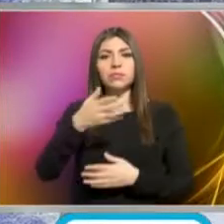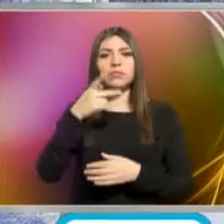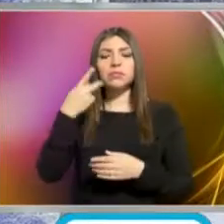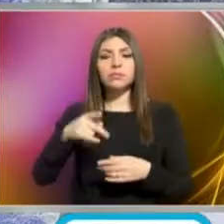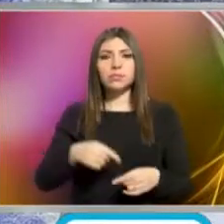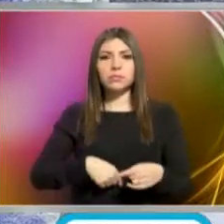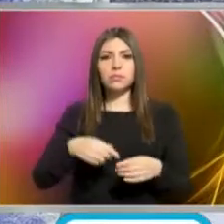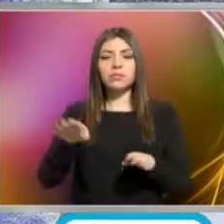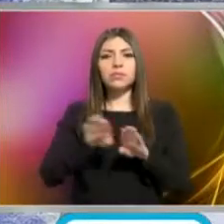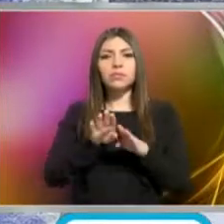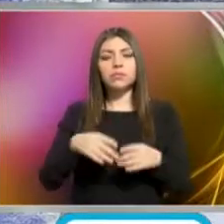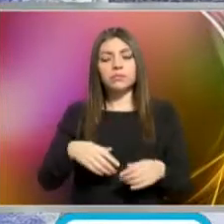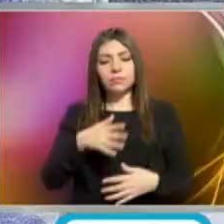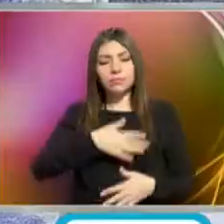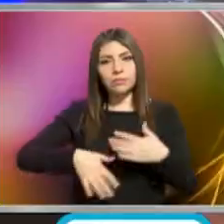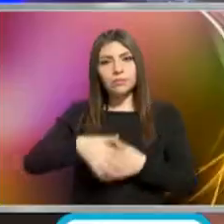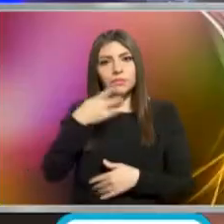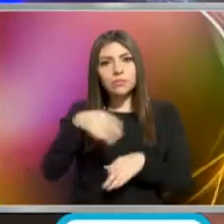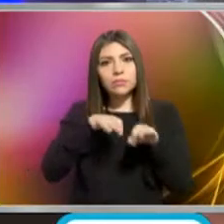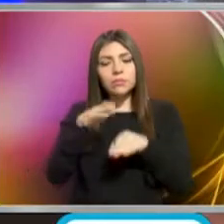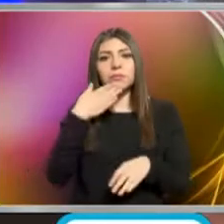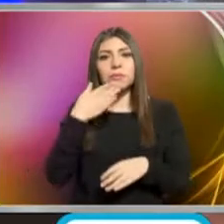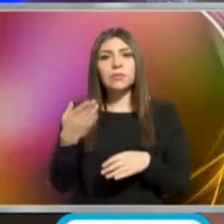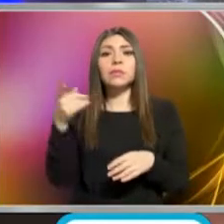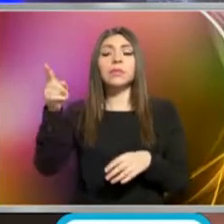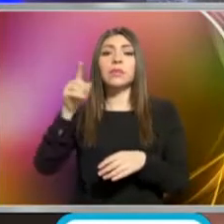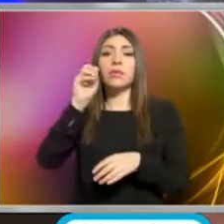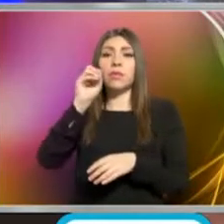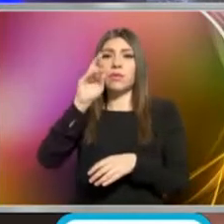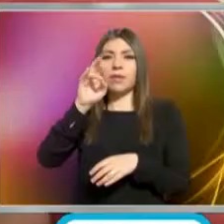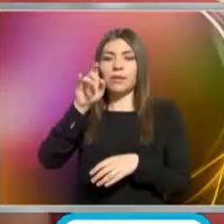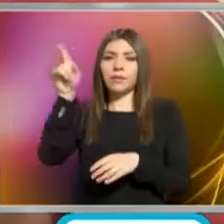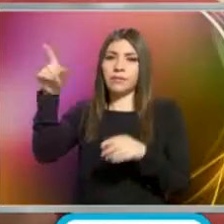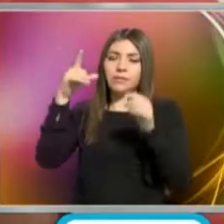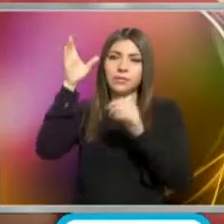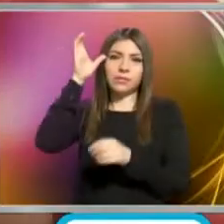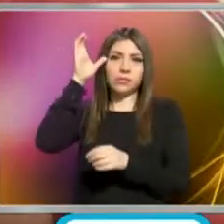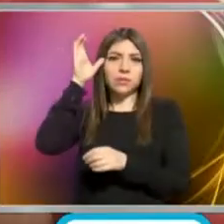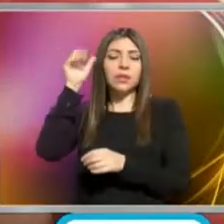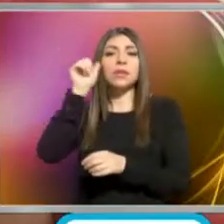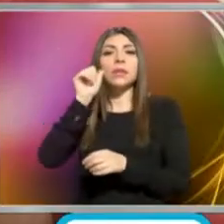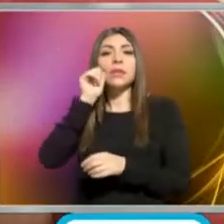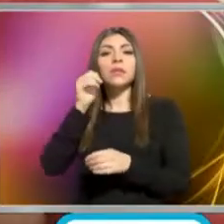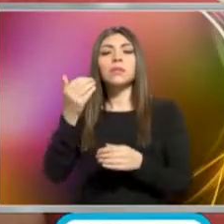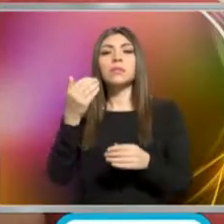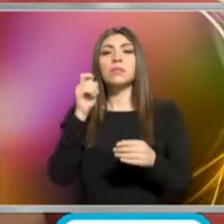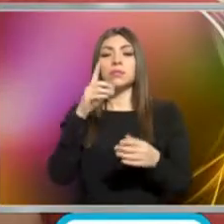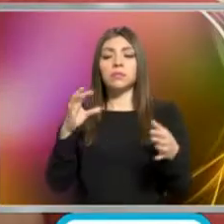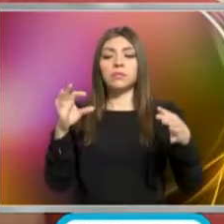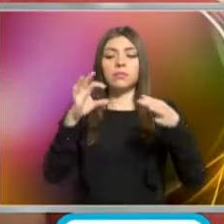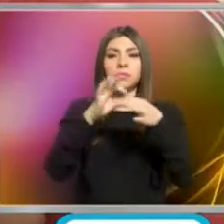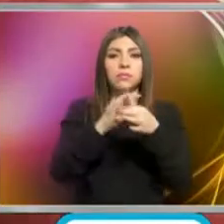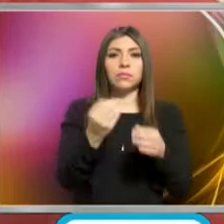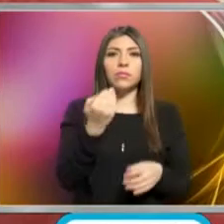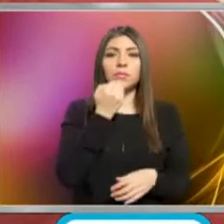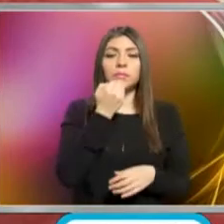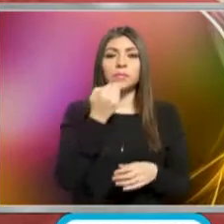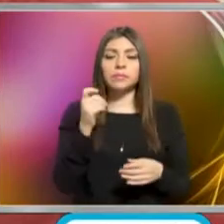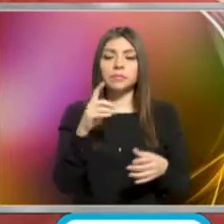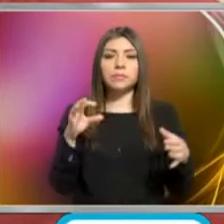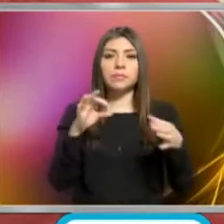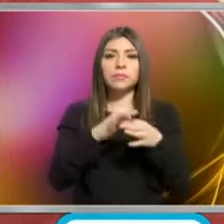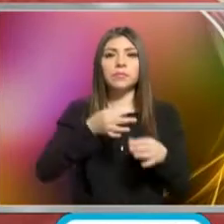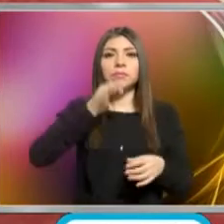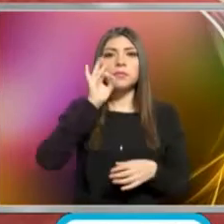lo acostumbran caliente junto con la comida. Exactamente, ayuda a favorecer el proceso de la digestión y a tener